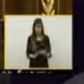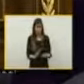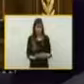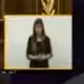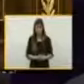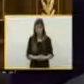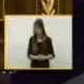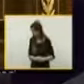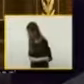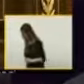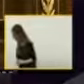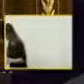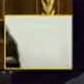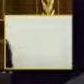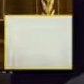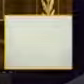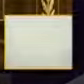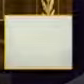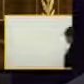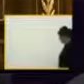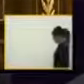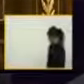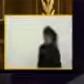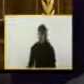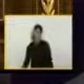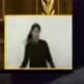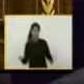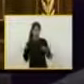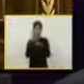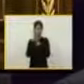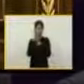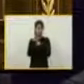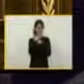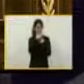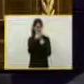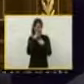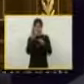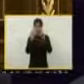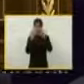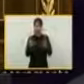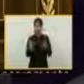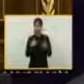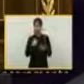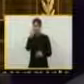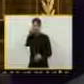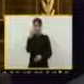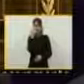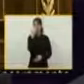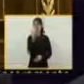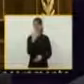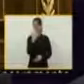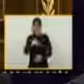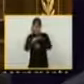otras fuerzas. El acuerdo inicial tenía 200 medidas, se ha rebajado a 140. Yo, en fin, me tomé la molestia de leerlo, no es